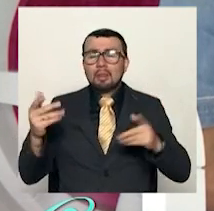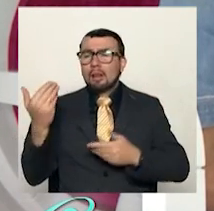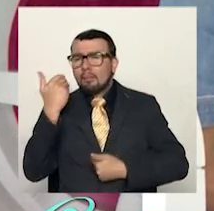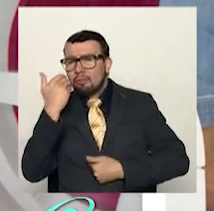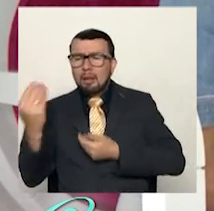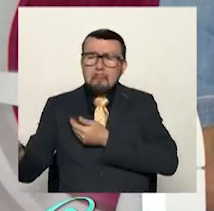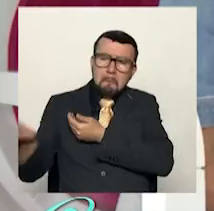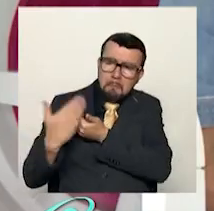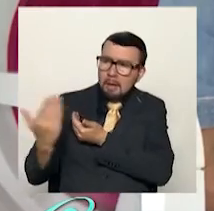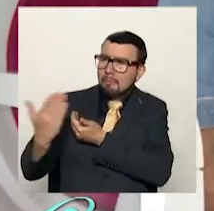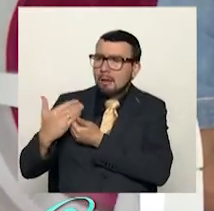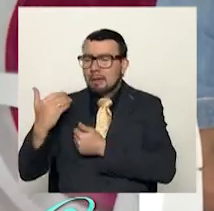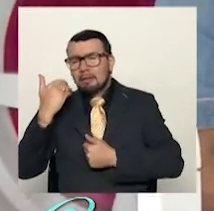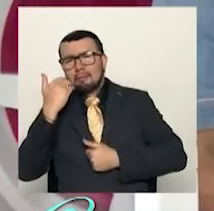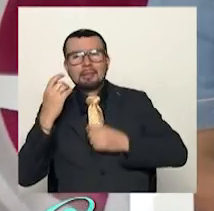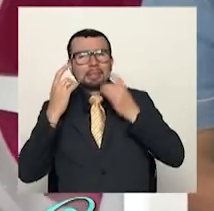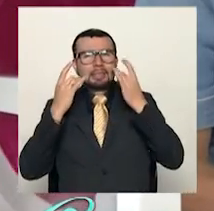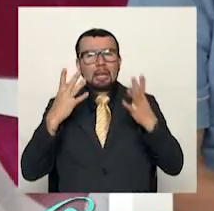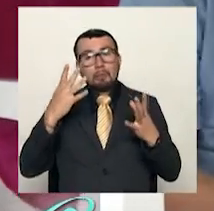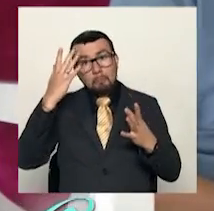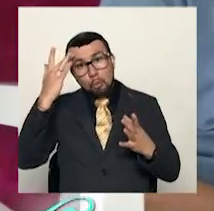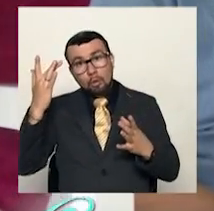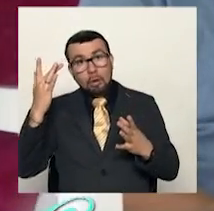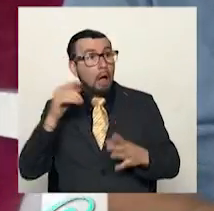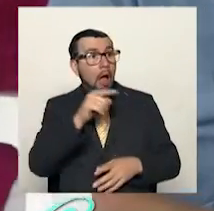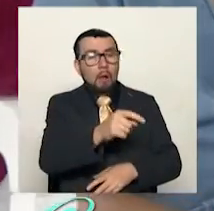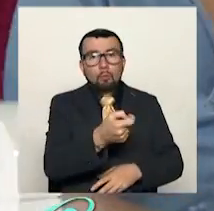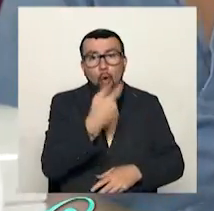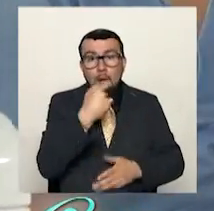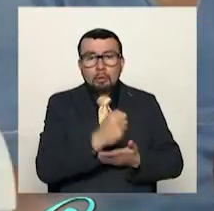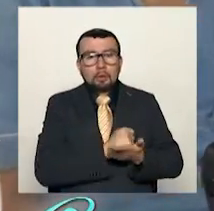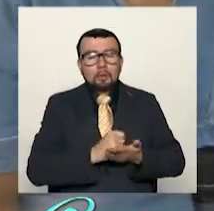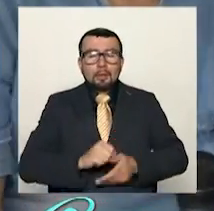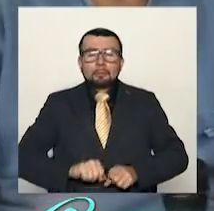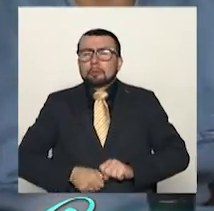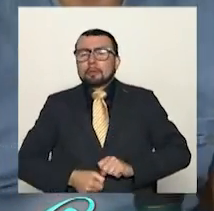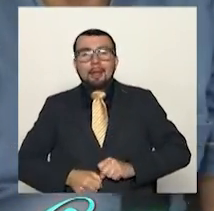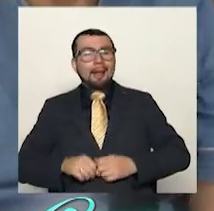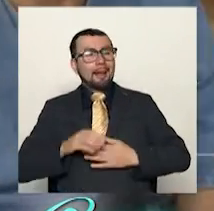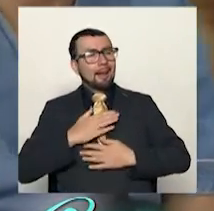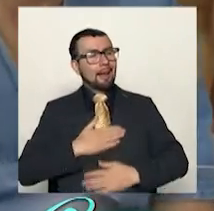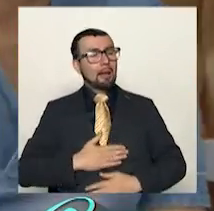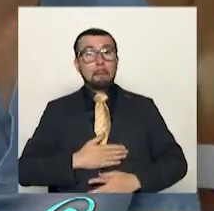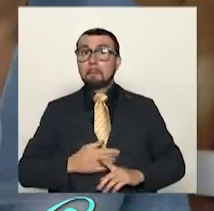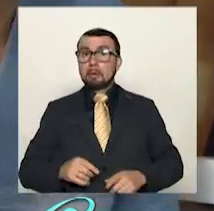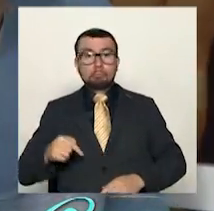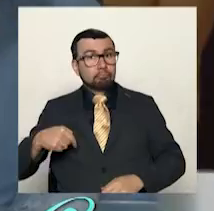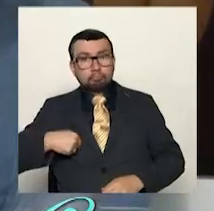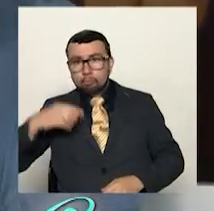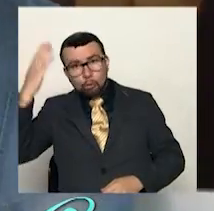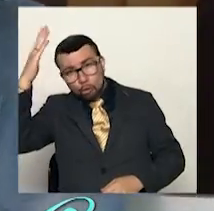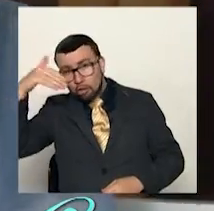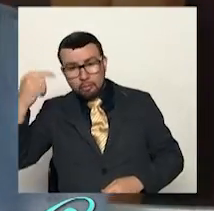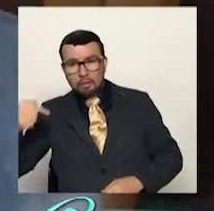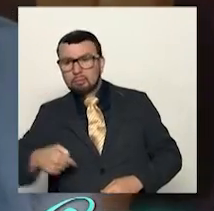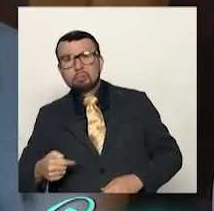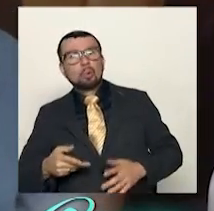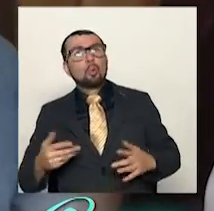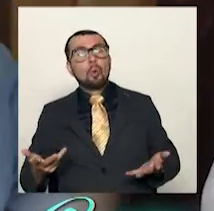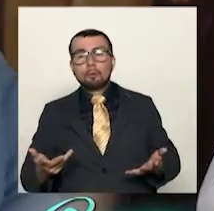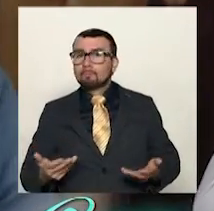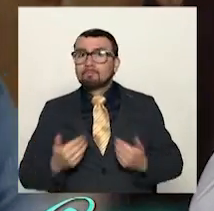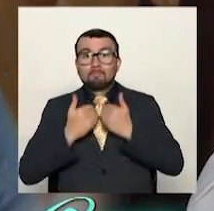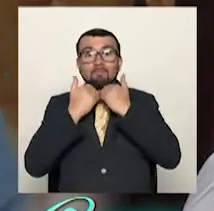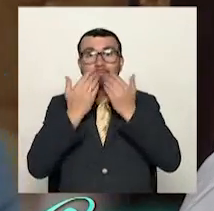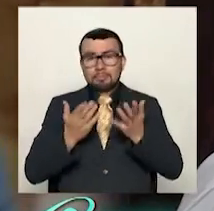complicaciones severas porque tomaron un medicamento para el cólico, pero nunca sabían para qué tipo de cólico.